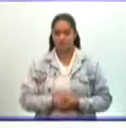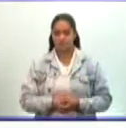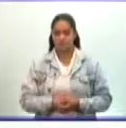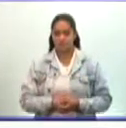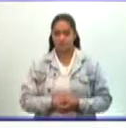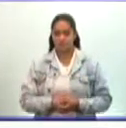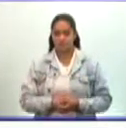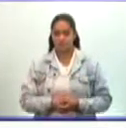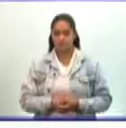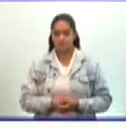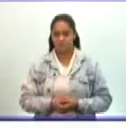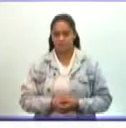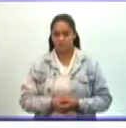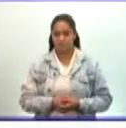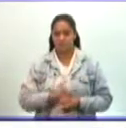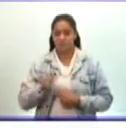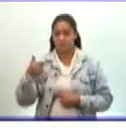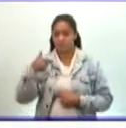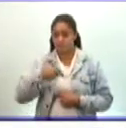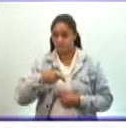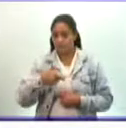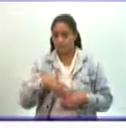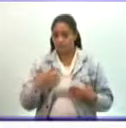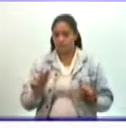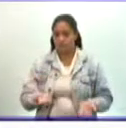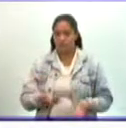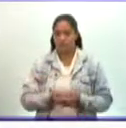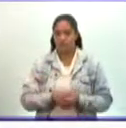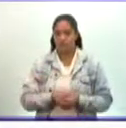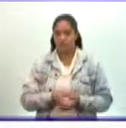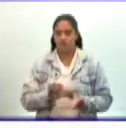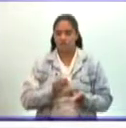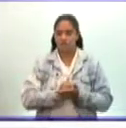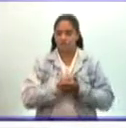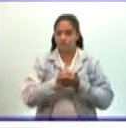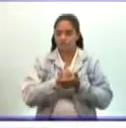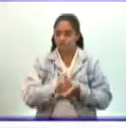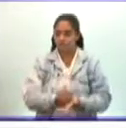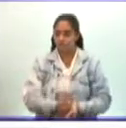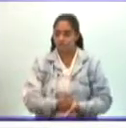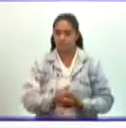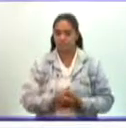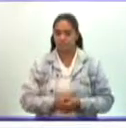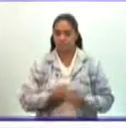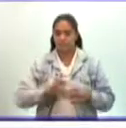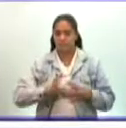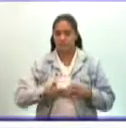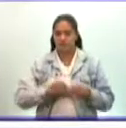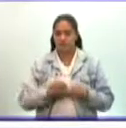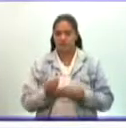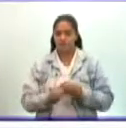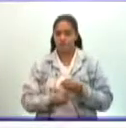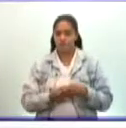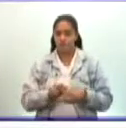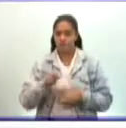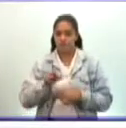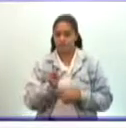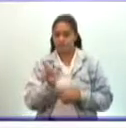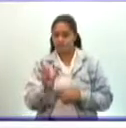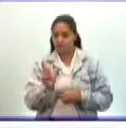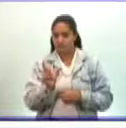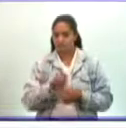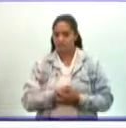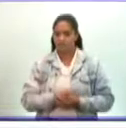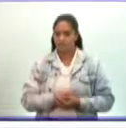siempre tenemos que justificar en qué nos apoyamos para formar la proporción. En este caso